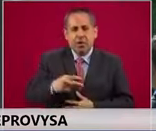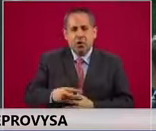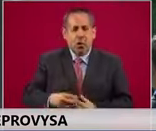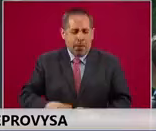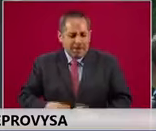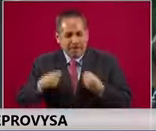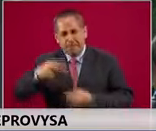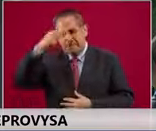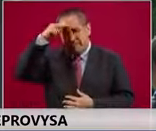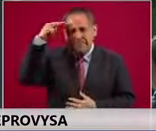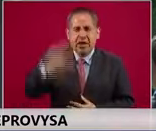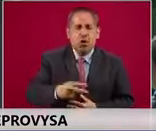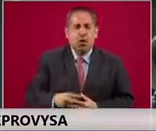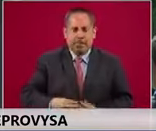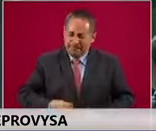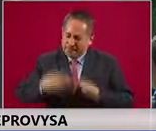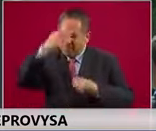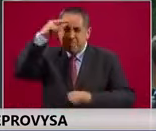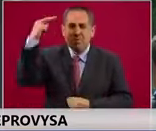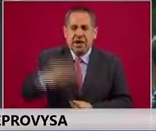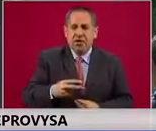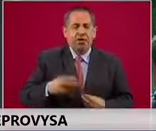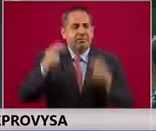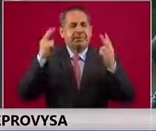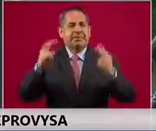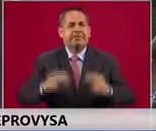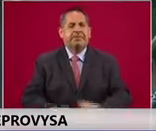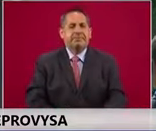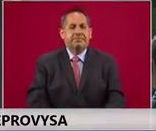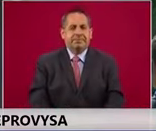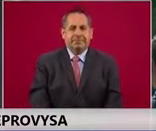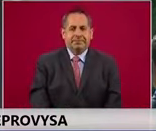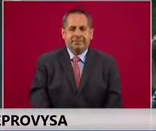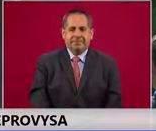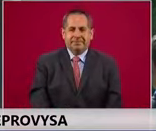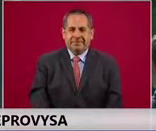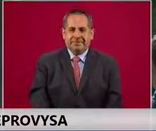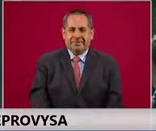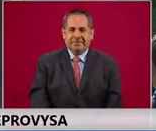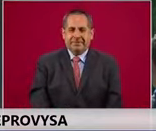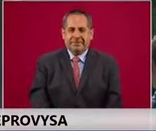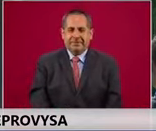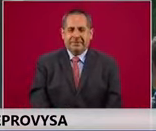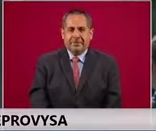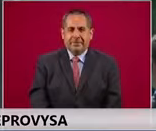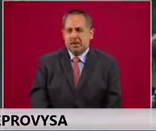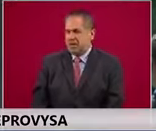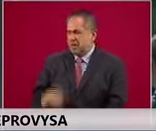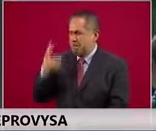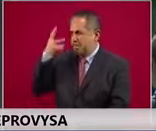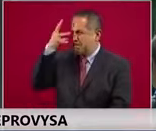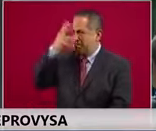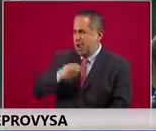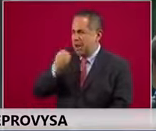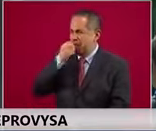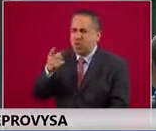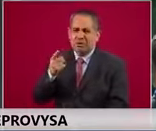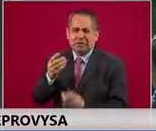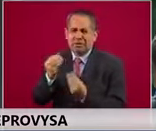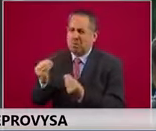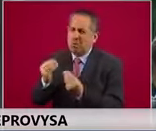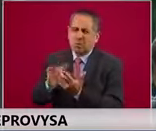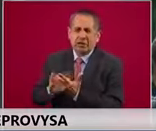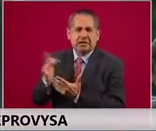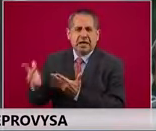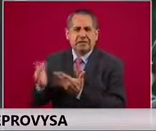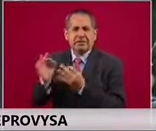viva México, viva México. That's fantastic. Beautiful job. Thank you very much. Thank you very